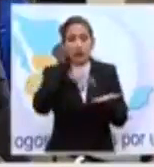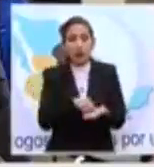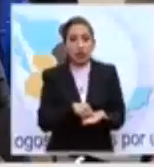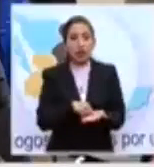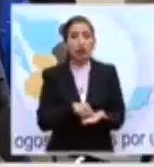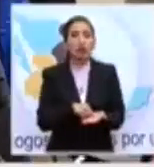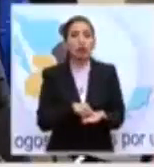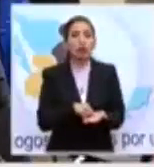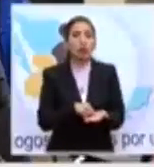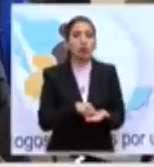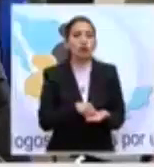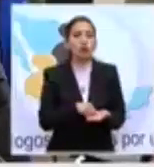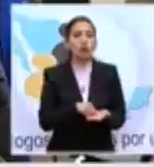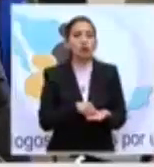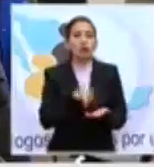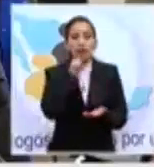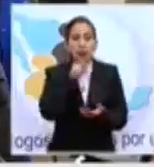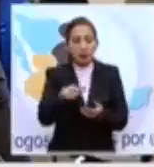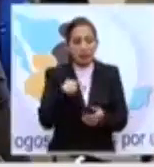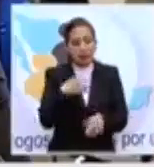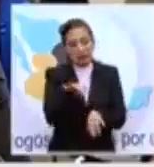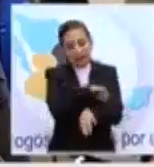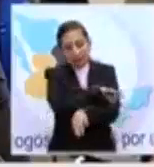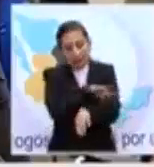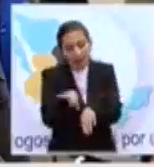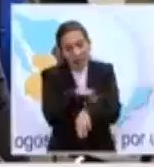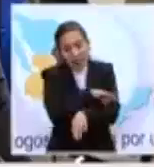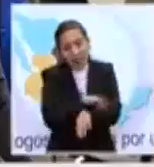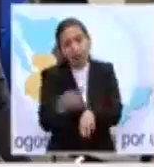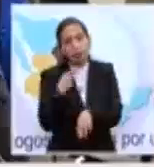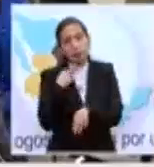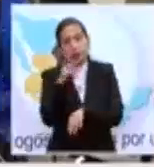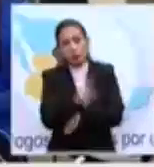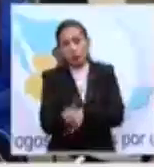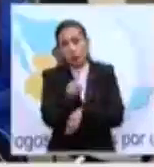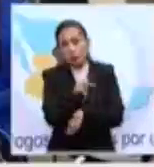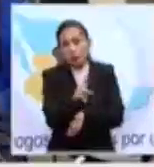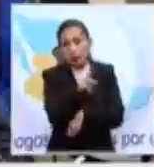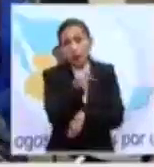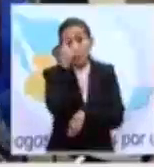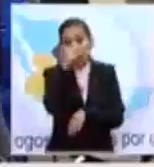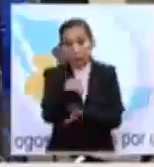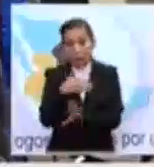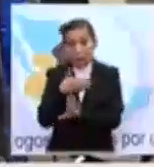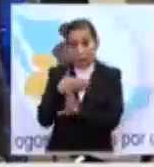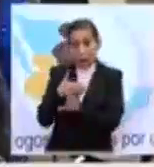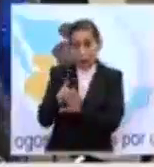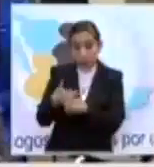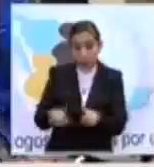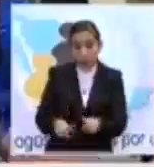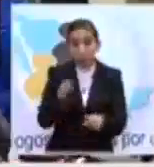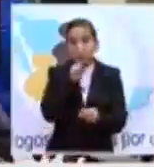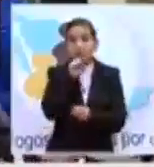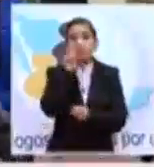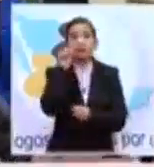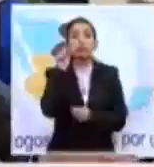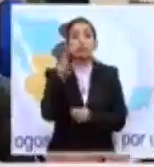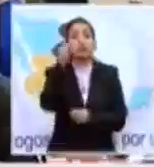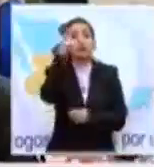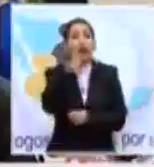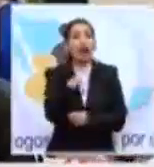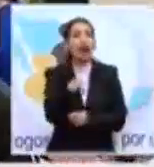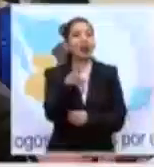que ver un poco el diseño de la política pública, no solo para el combate del hambre, sino también para